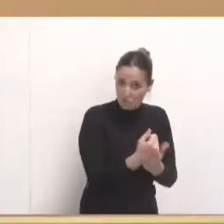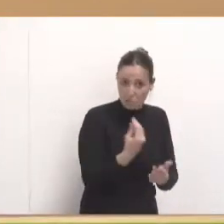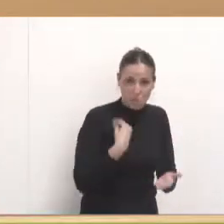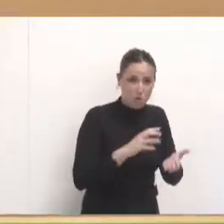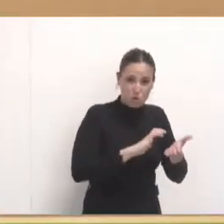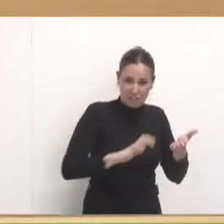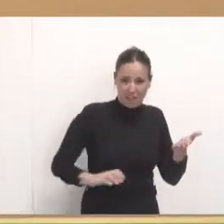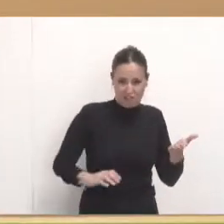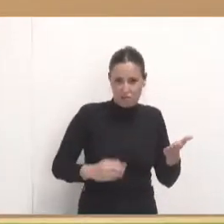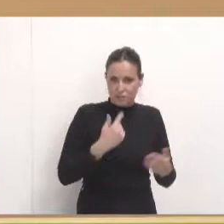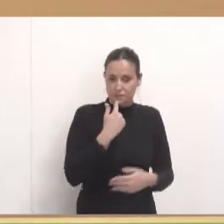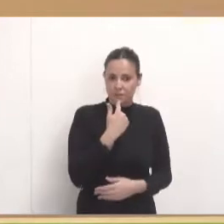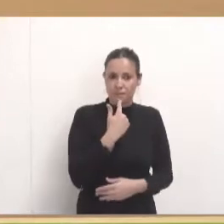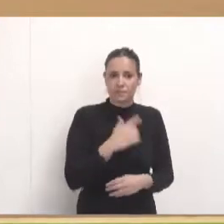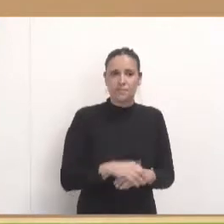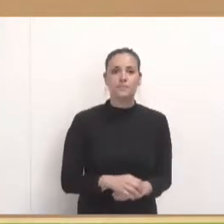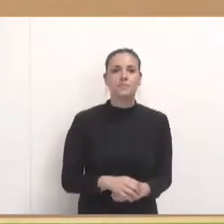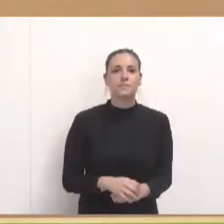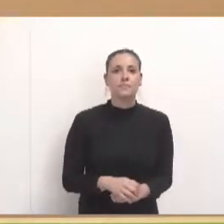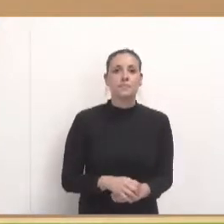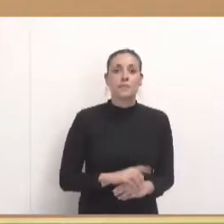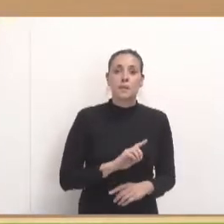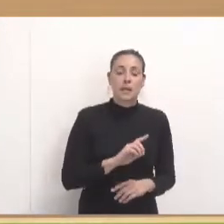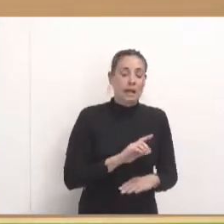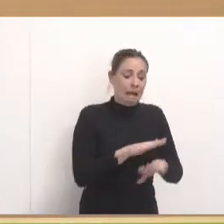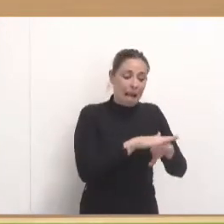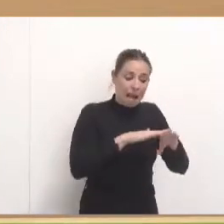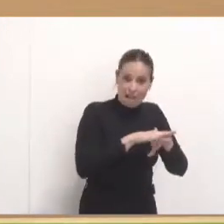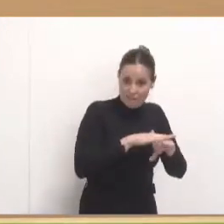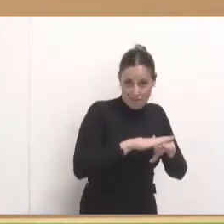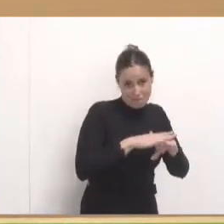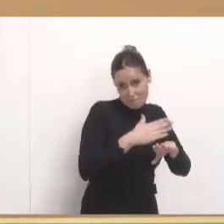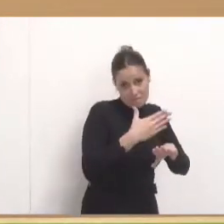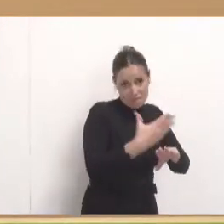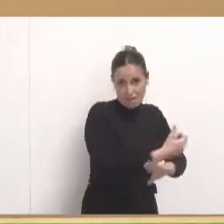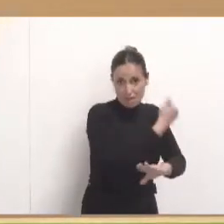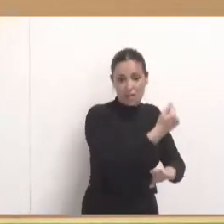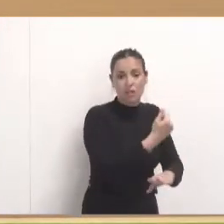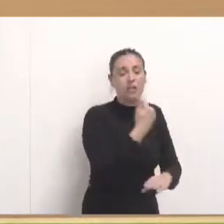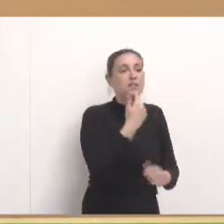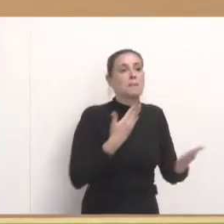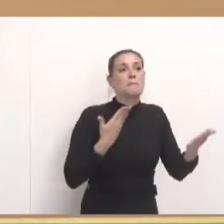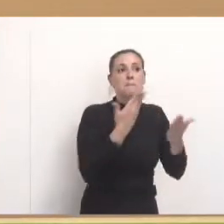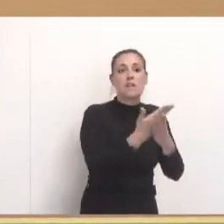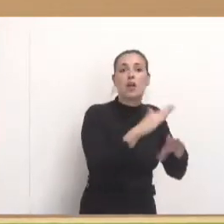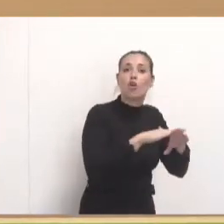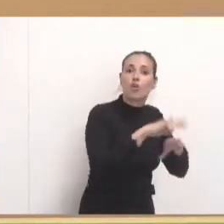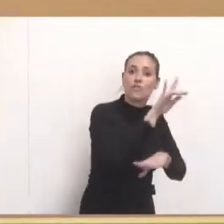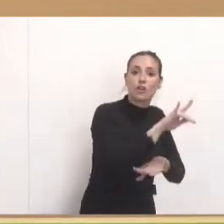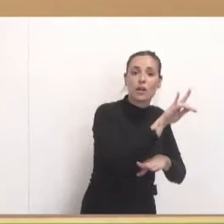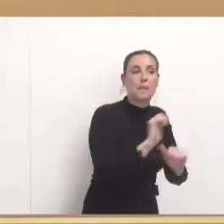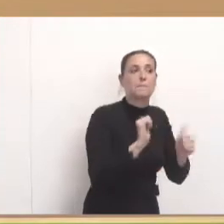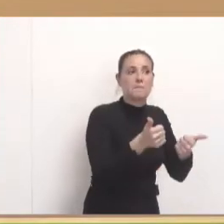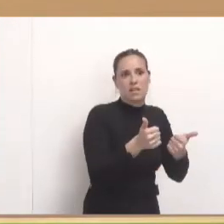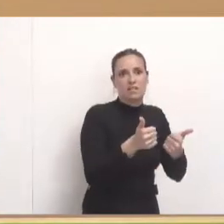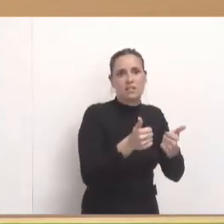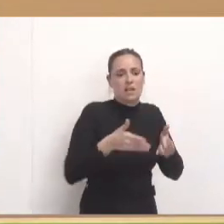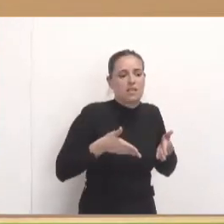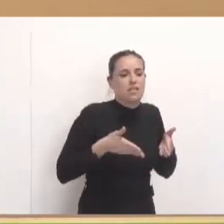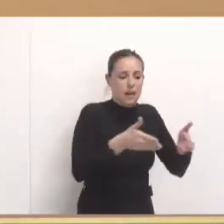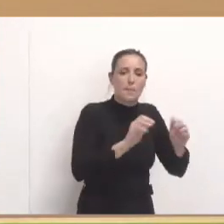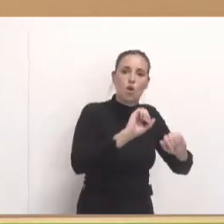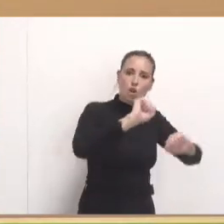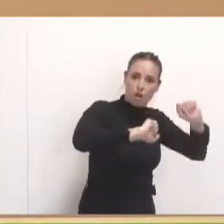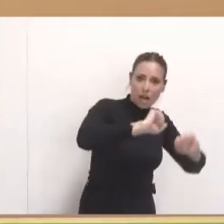que es el siguiente. El Pleno del Cabildo de Tenerife solicita al Gobierno de Canarias que inicie ya el expediente para la redacción del proyecto del tramo del anillo insular comprendido entre